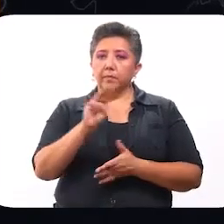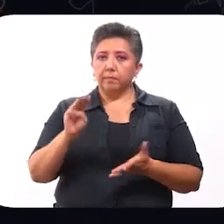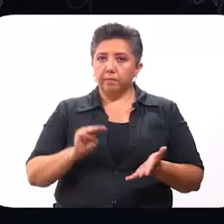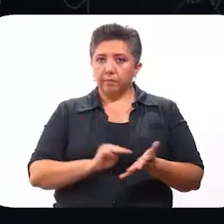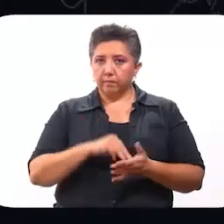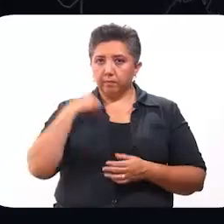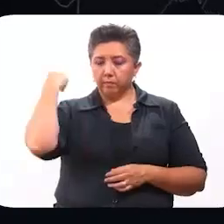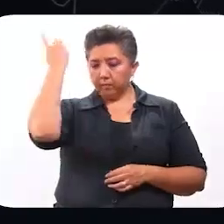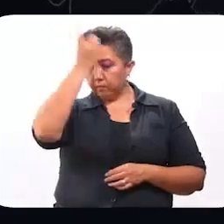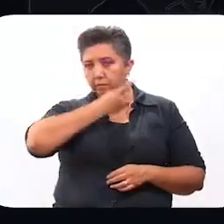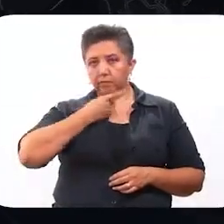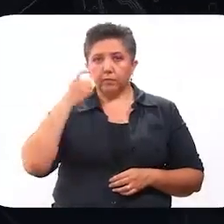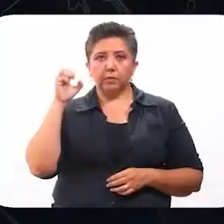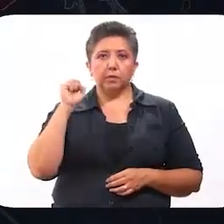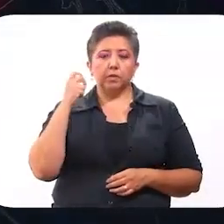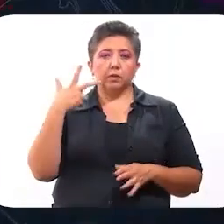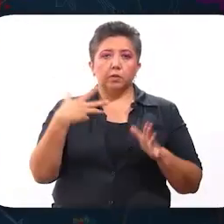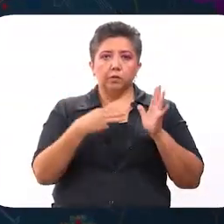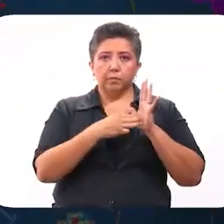Específicamente en Mérida se han diagnosticado